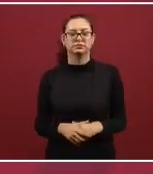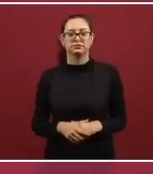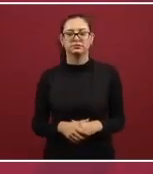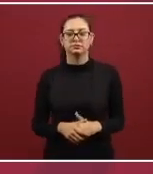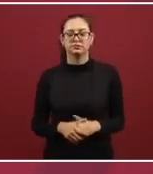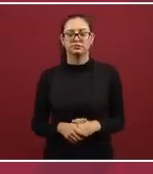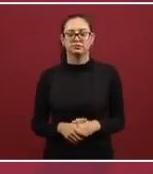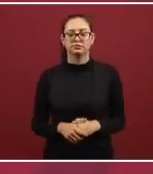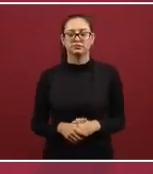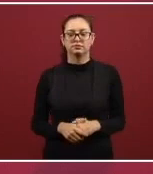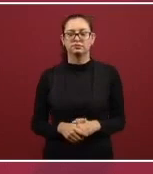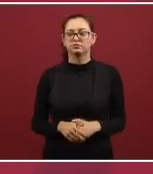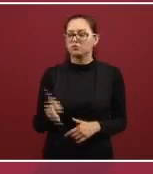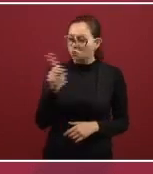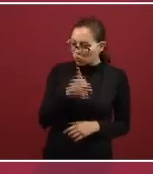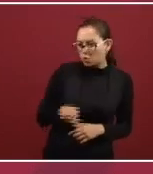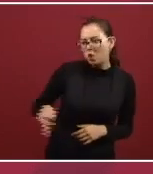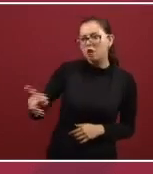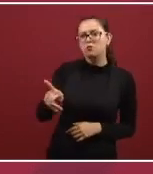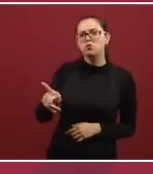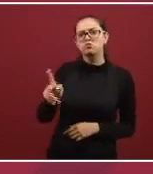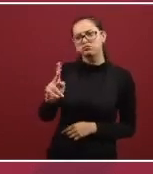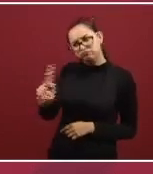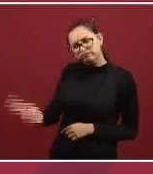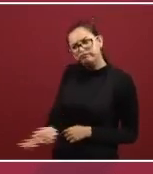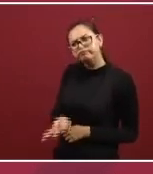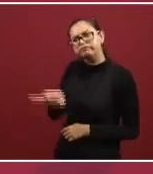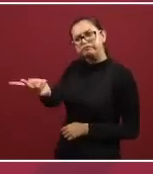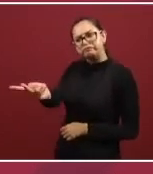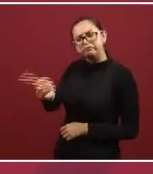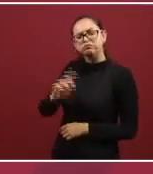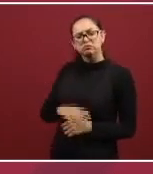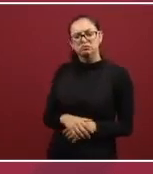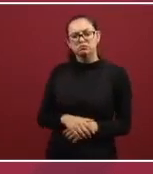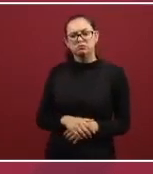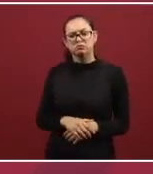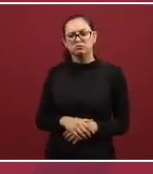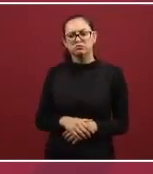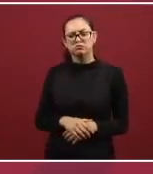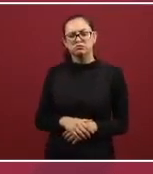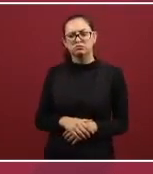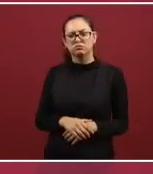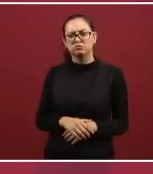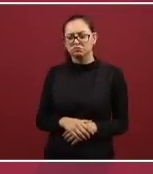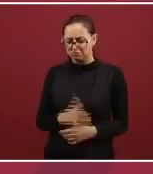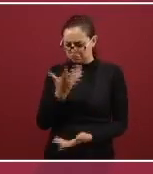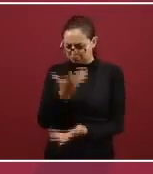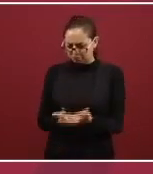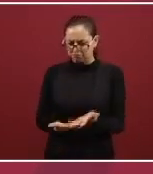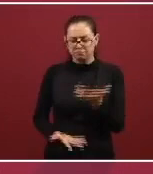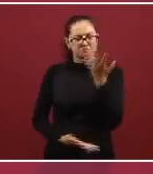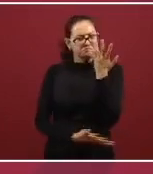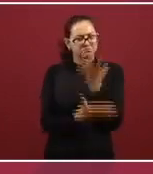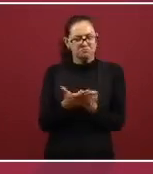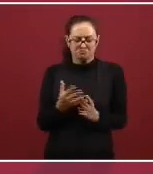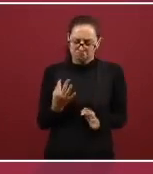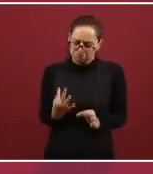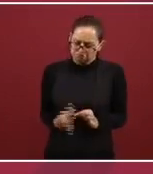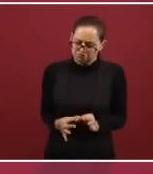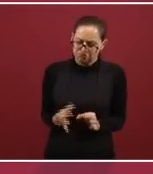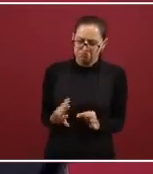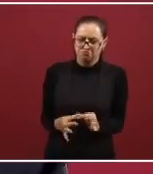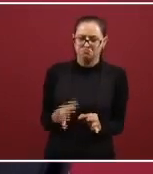se le pregunte al pueblo. Lo más importante es establecer en la práctica